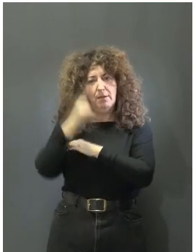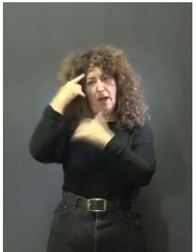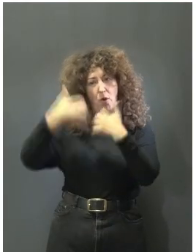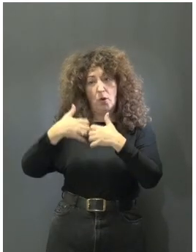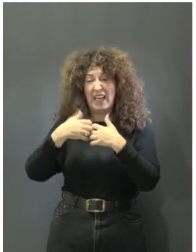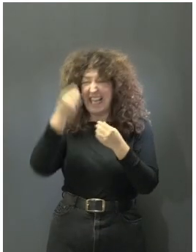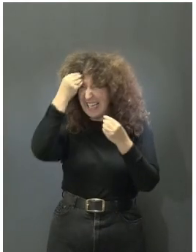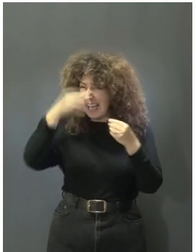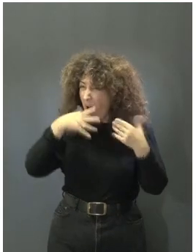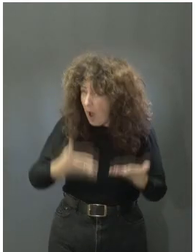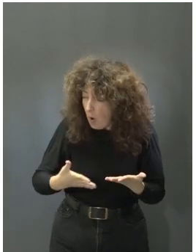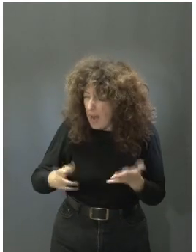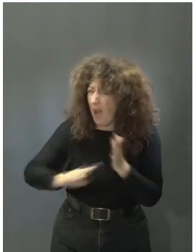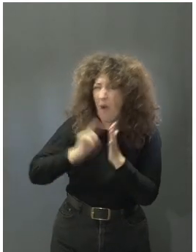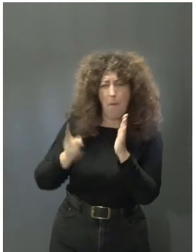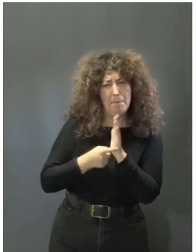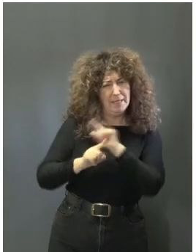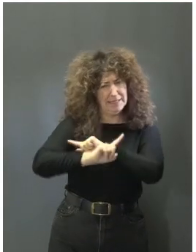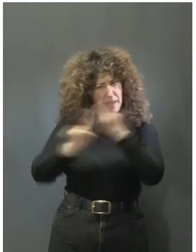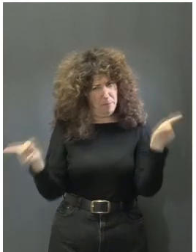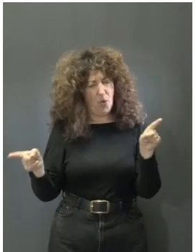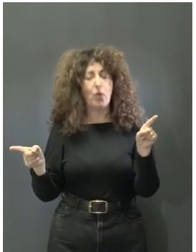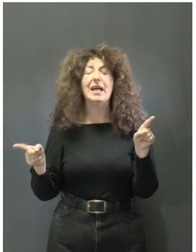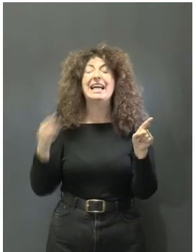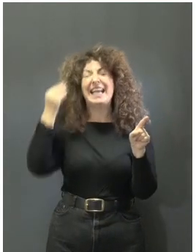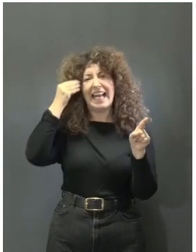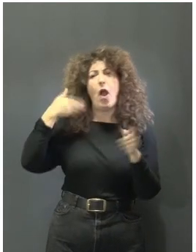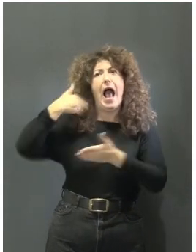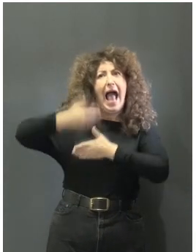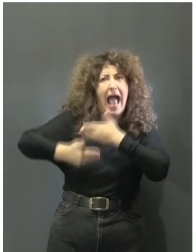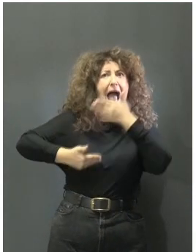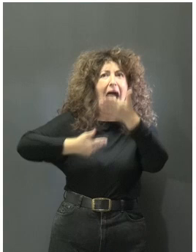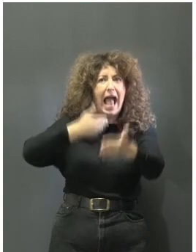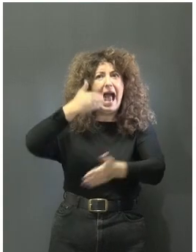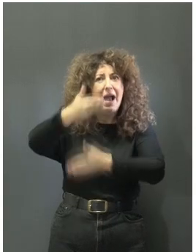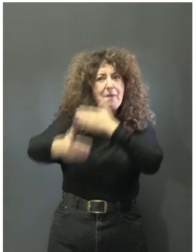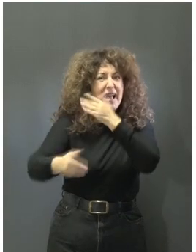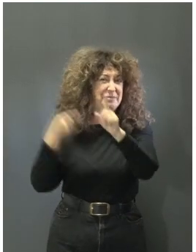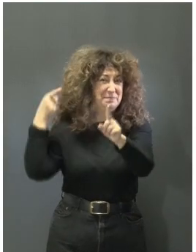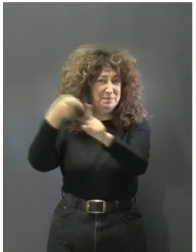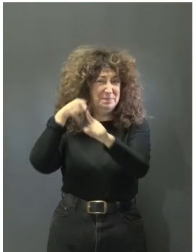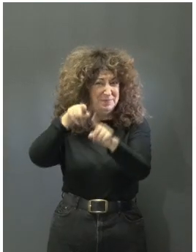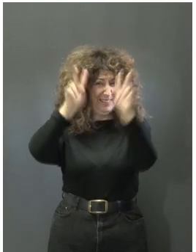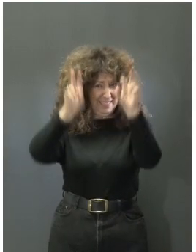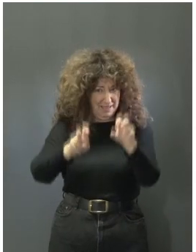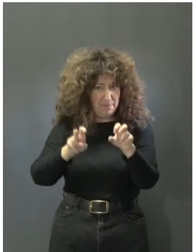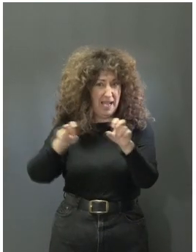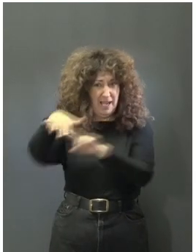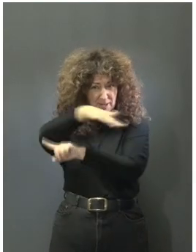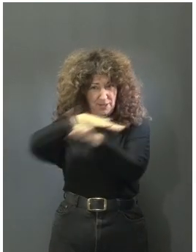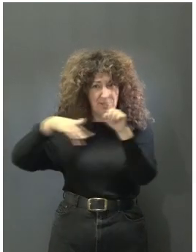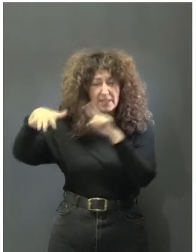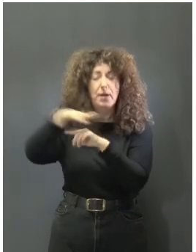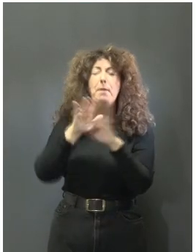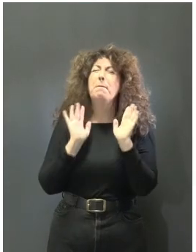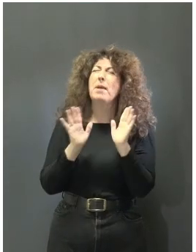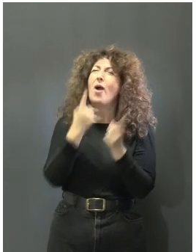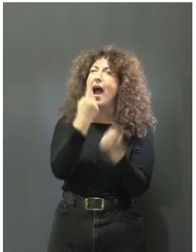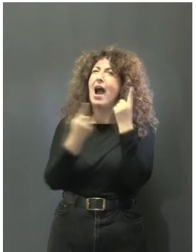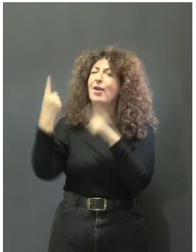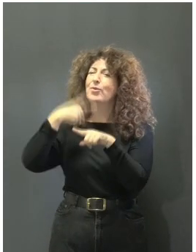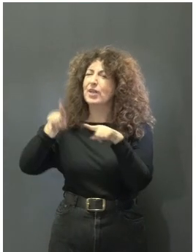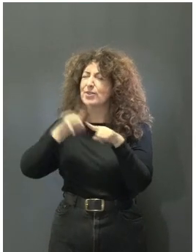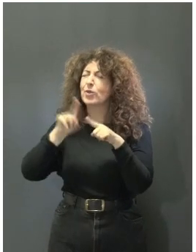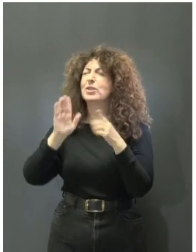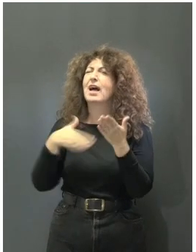ahora tampoco del todo. Creo que vamos avanzando hacia visión, pero sí me parece que en algunas cuestiones, incluso